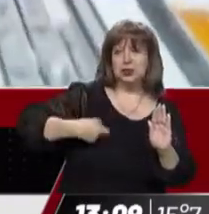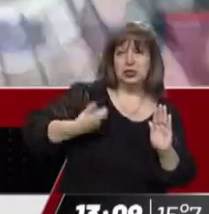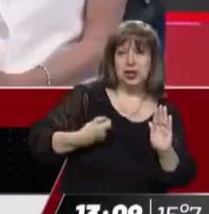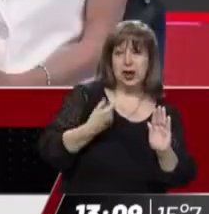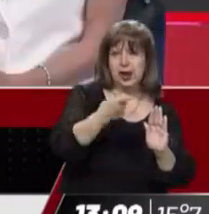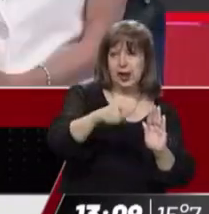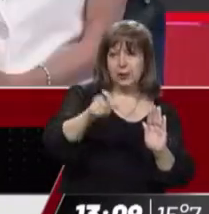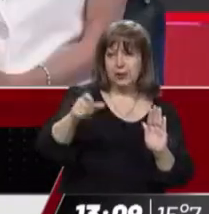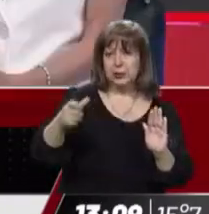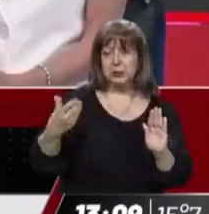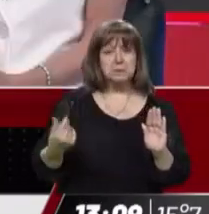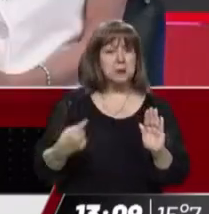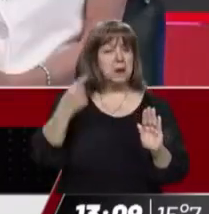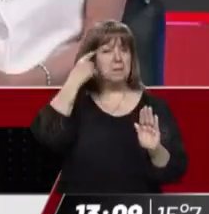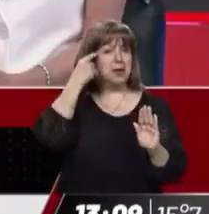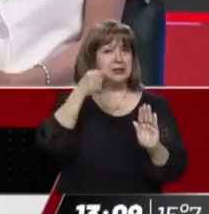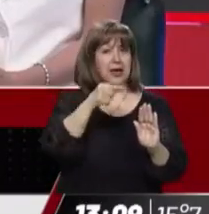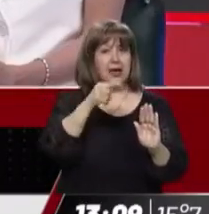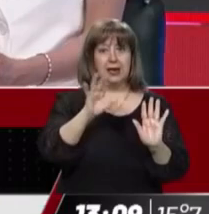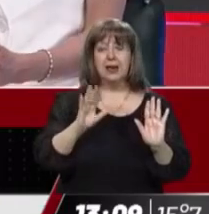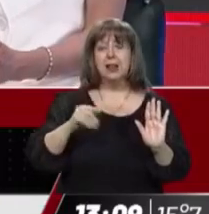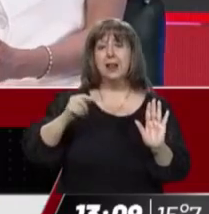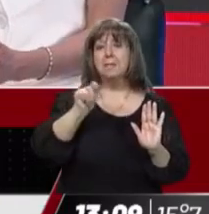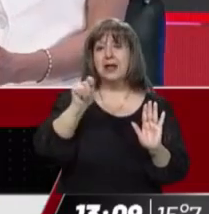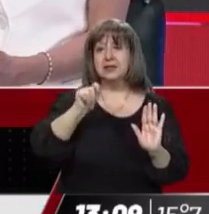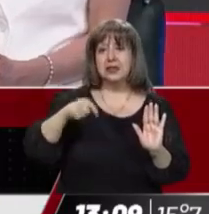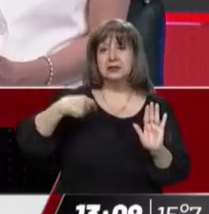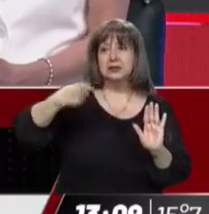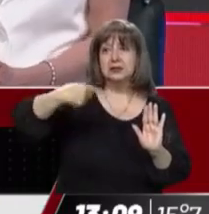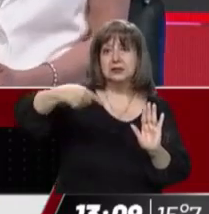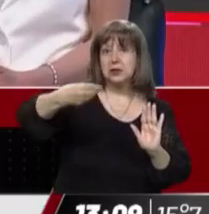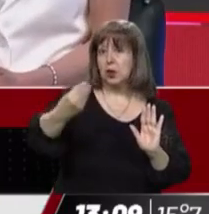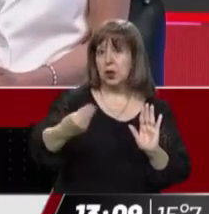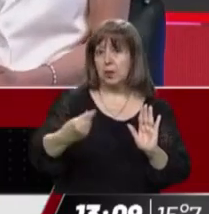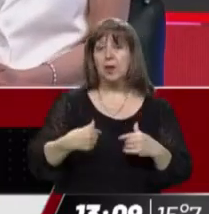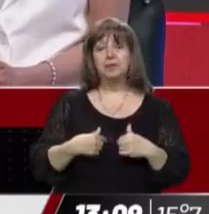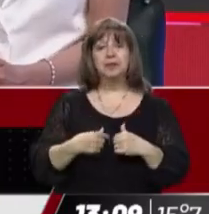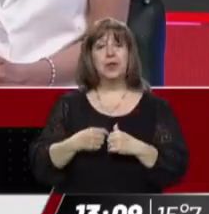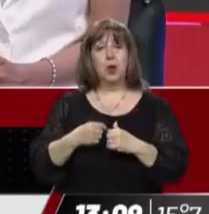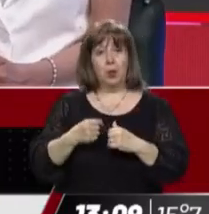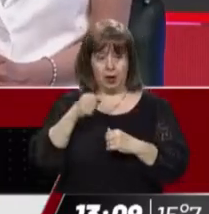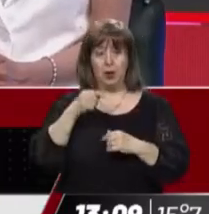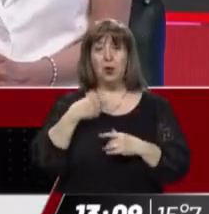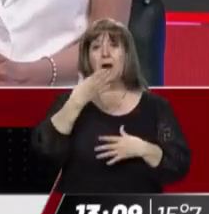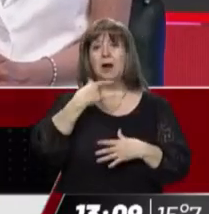las próximas horas o en los próximos meses. Sí, claro. Cuando hablés con Sebastián Laza,